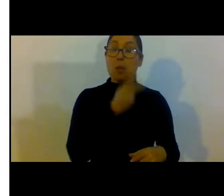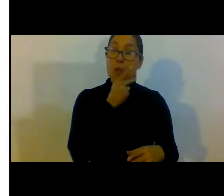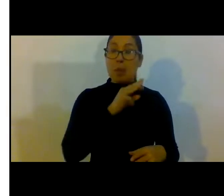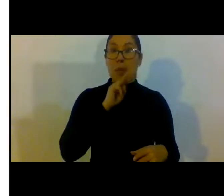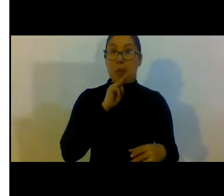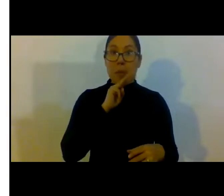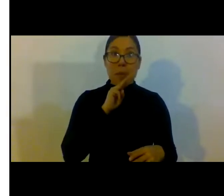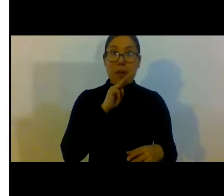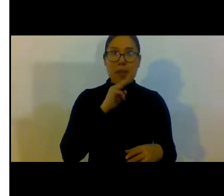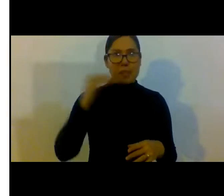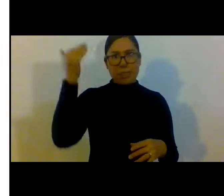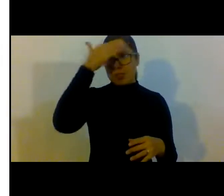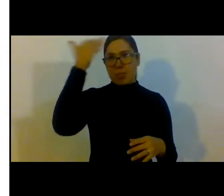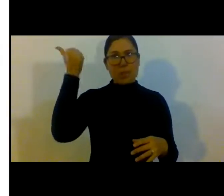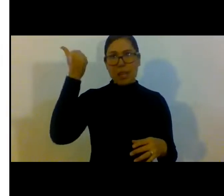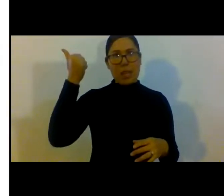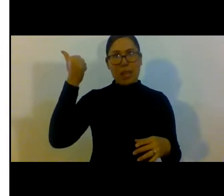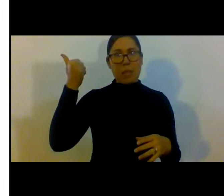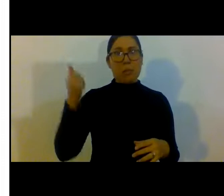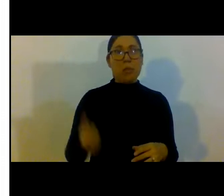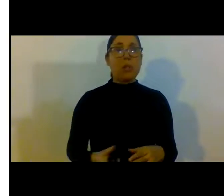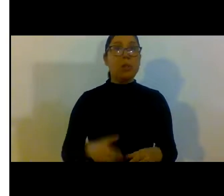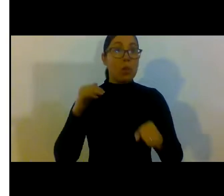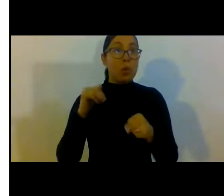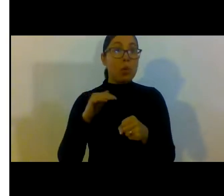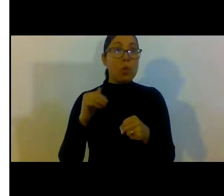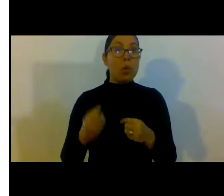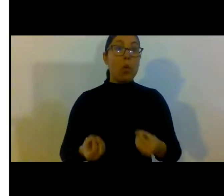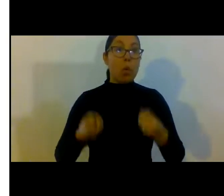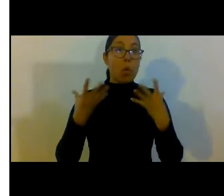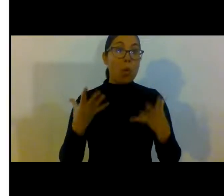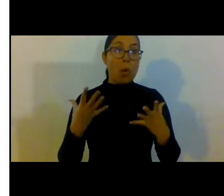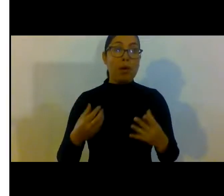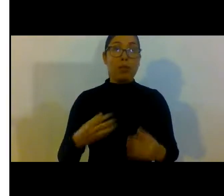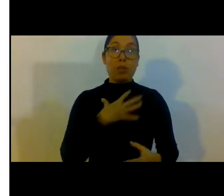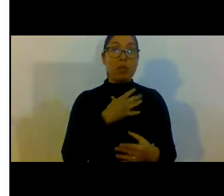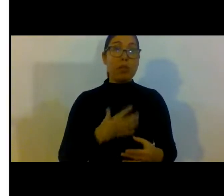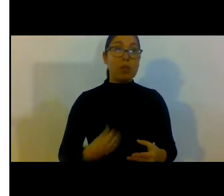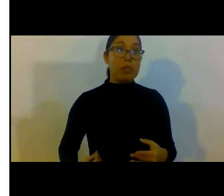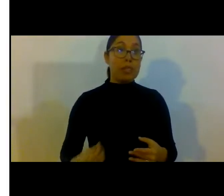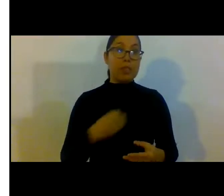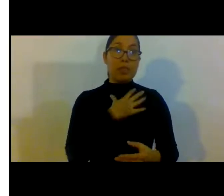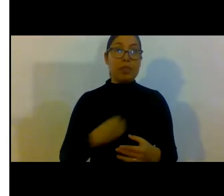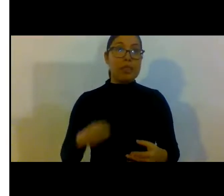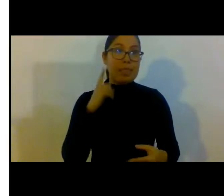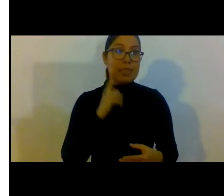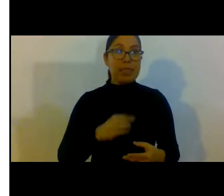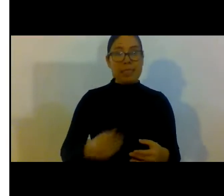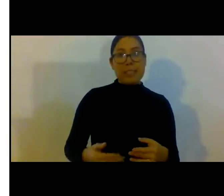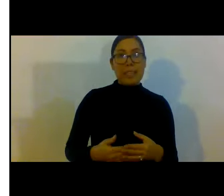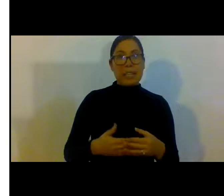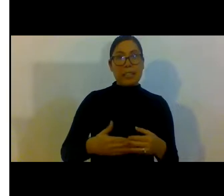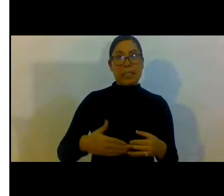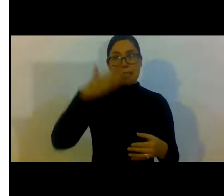ayudar a poder identificar. ¿Qué otras preguntas aparecen? Dice, ¿has leído este libro antes? ¿Qué fue diferente? No sé si